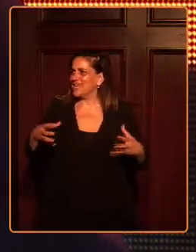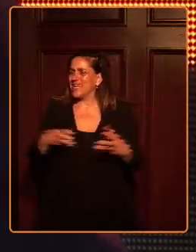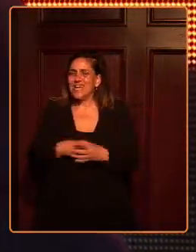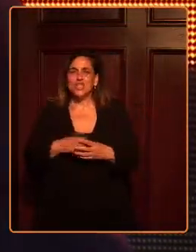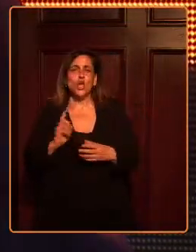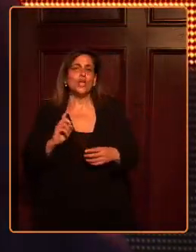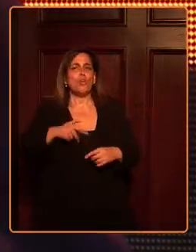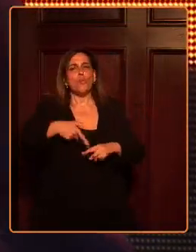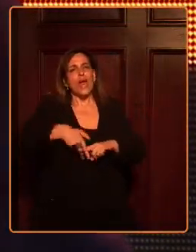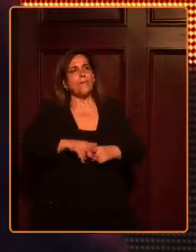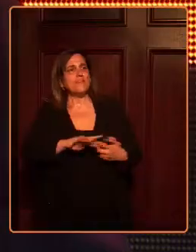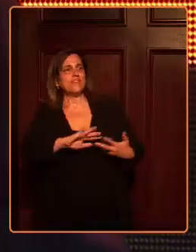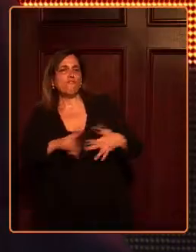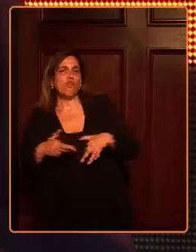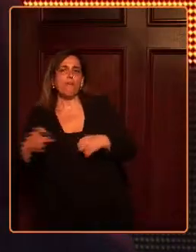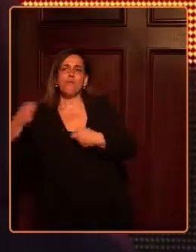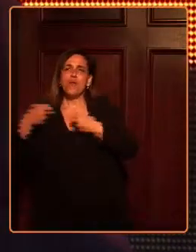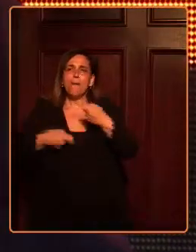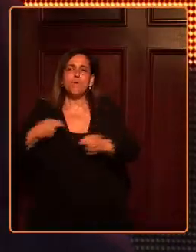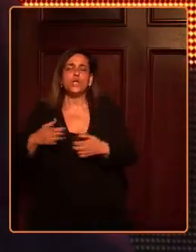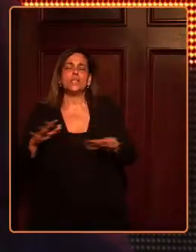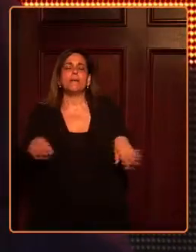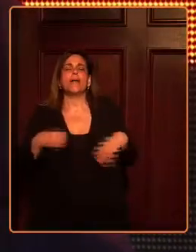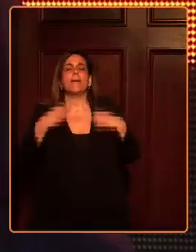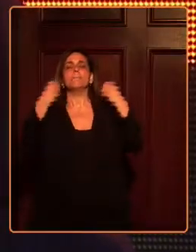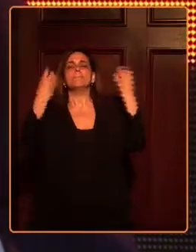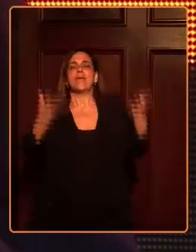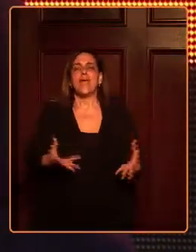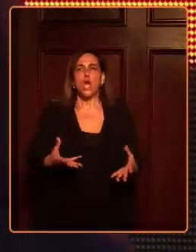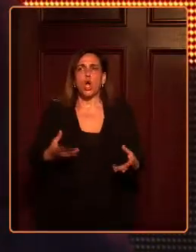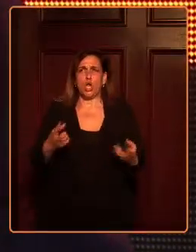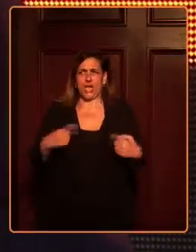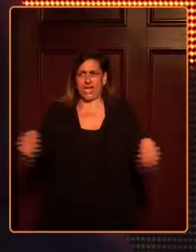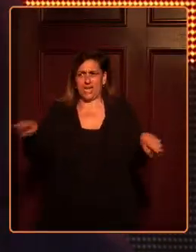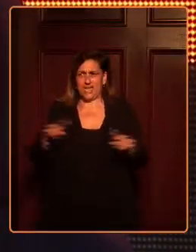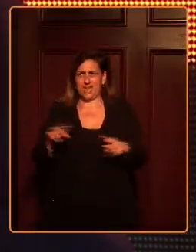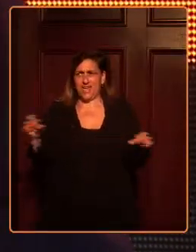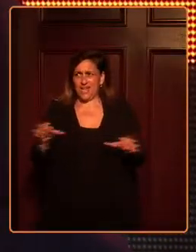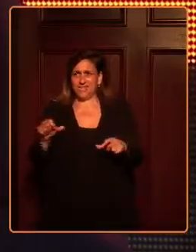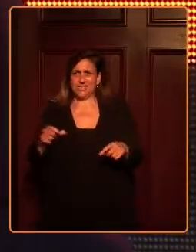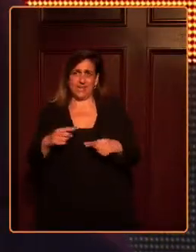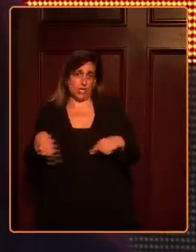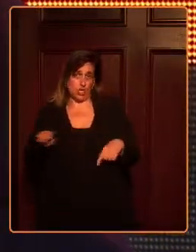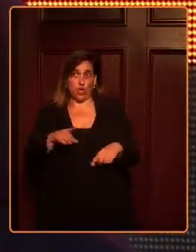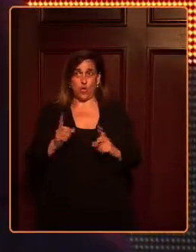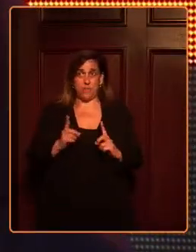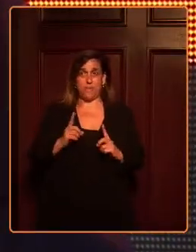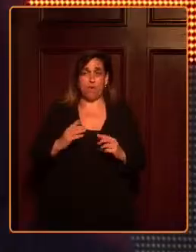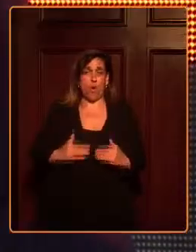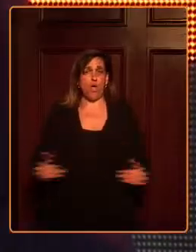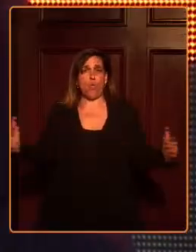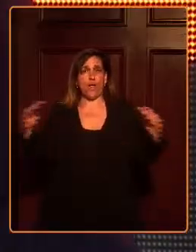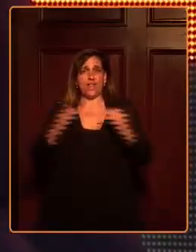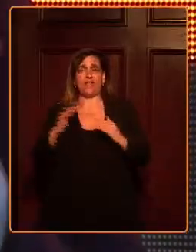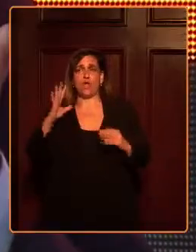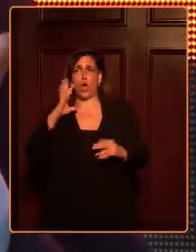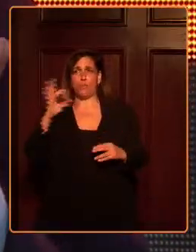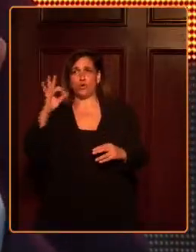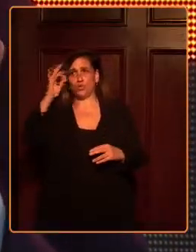una herramienta que viene a facilitar, a democratizar y hacer que todos tengamos las mismas oportunidades.